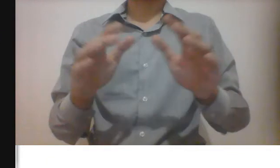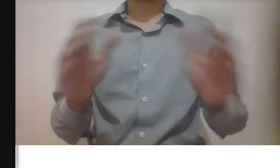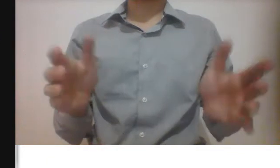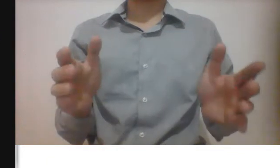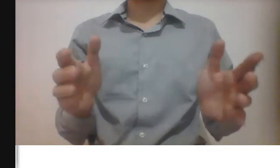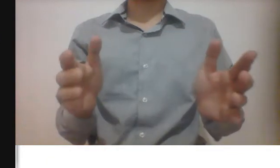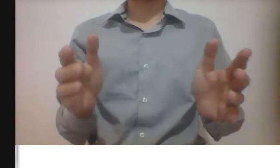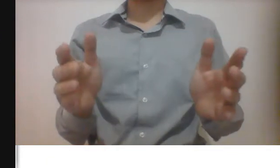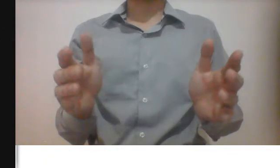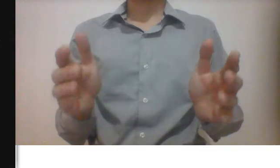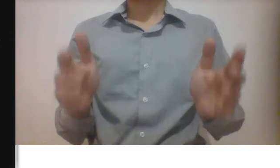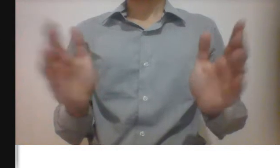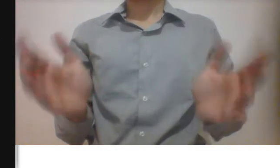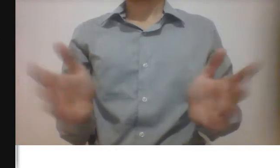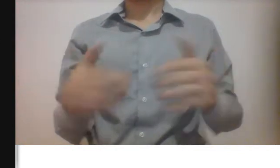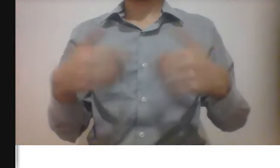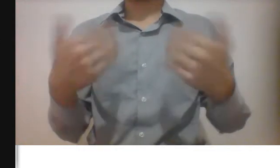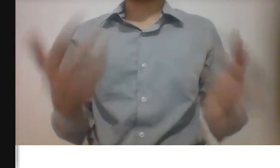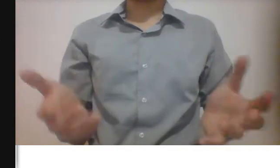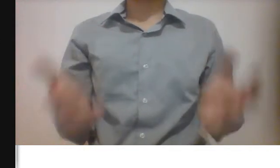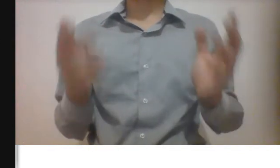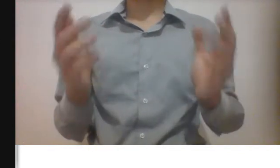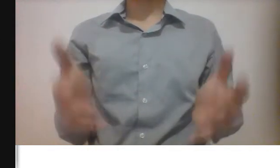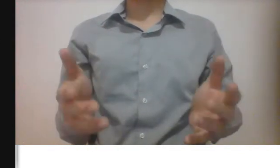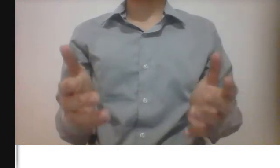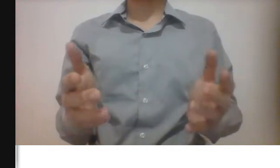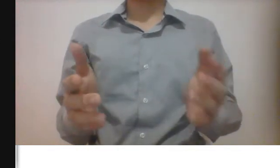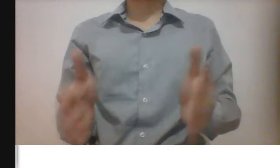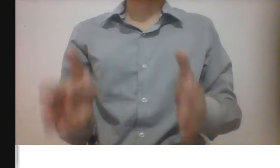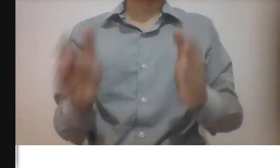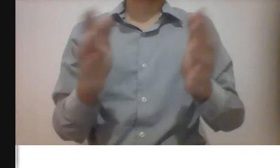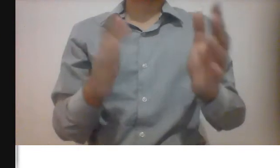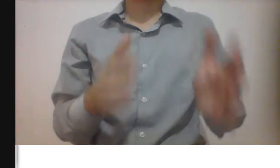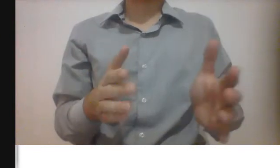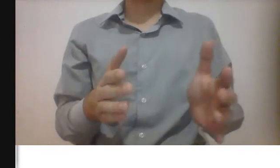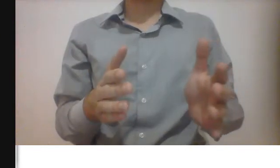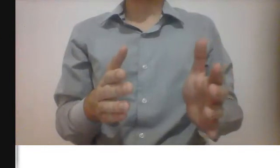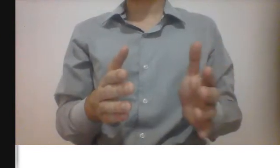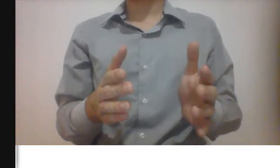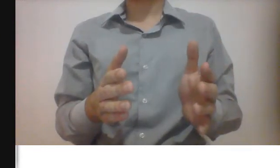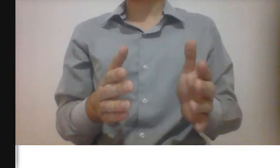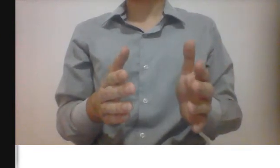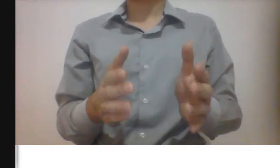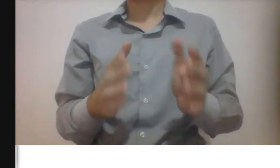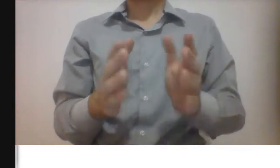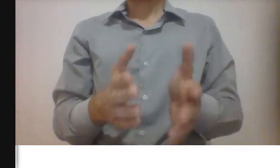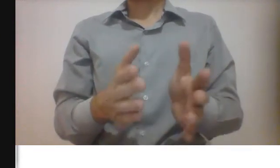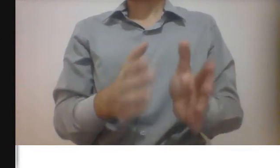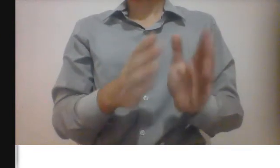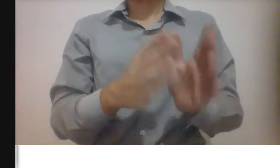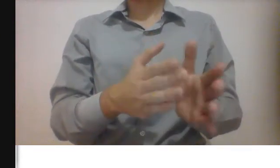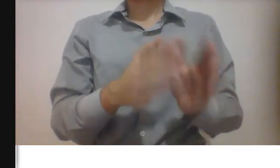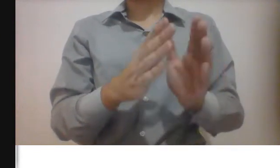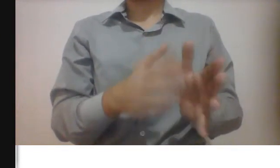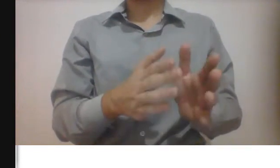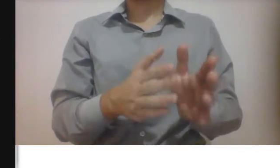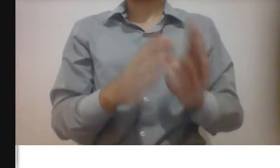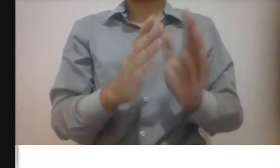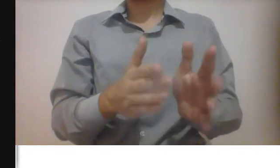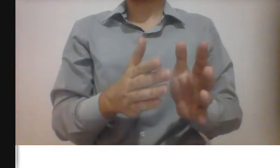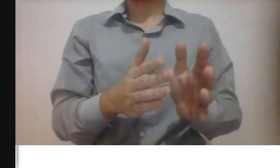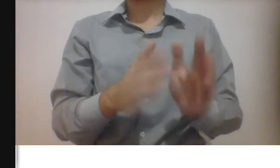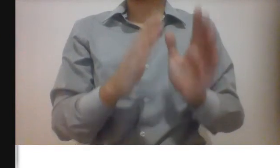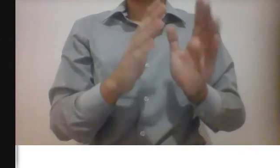aquí no se va a permitir nada de eso, pues bueno, se encuentran bastante enojados, porque los que se veían más beneficiados con esto eran los grandes